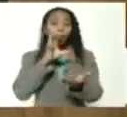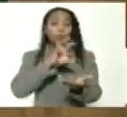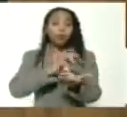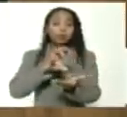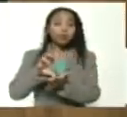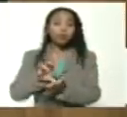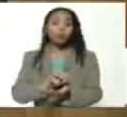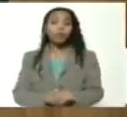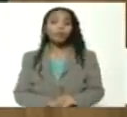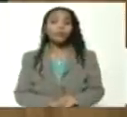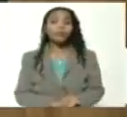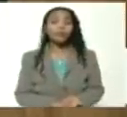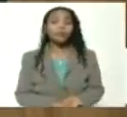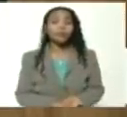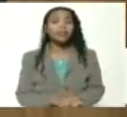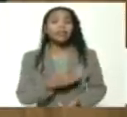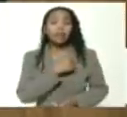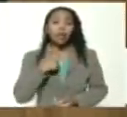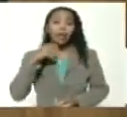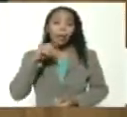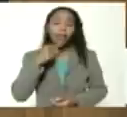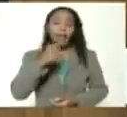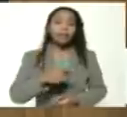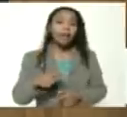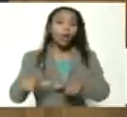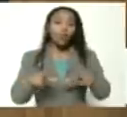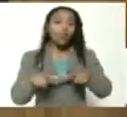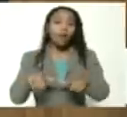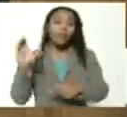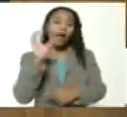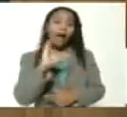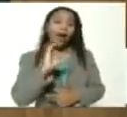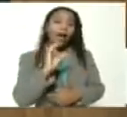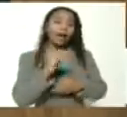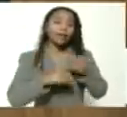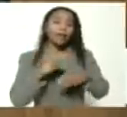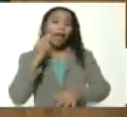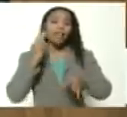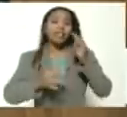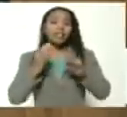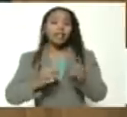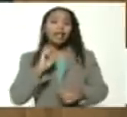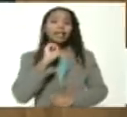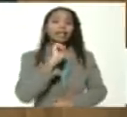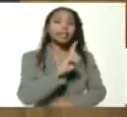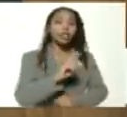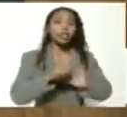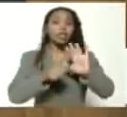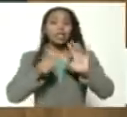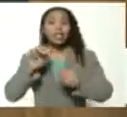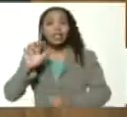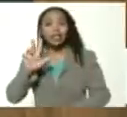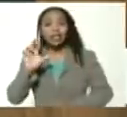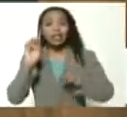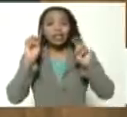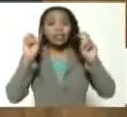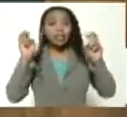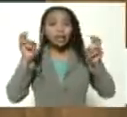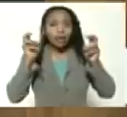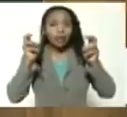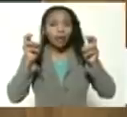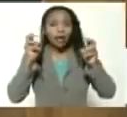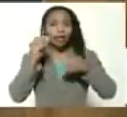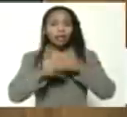Quiero también destacar que en el área metropolitana de Caracas fue creada la Fiscalía 163 en materia de legitimación